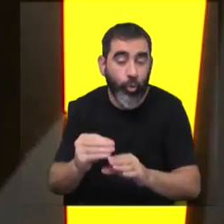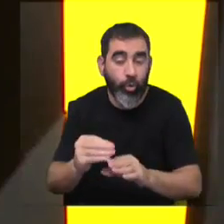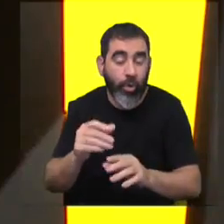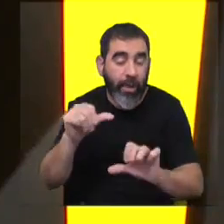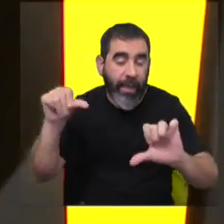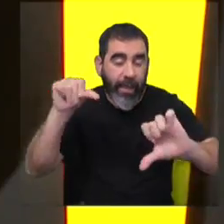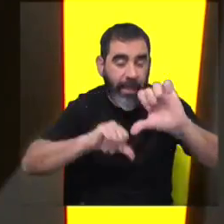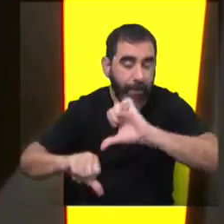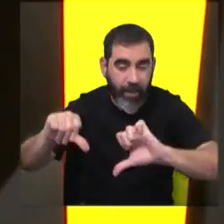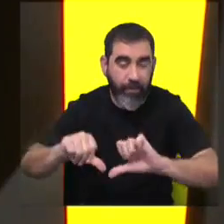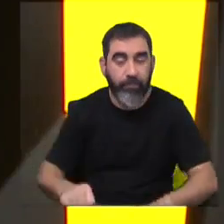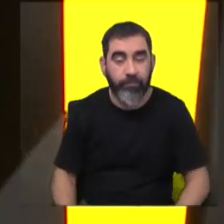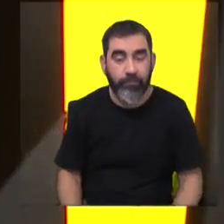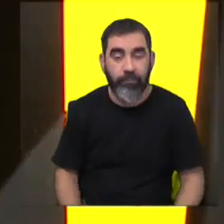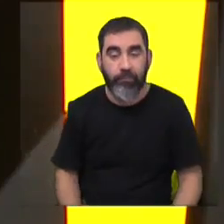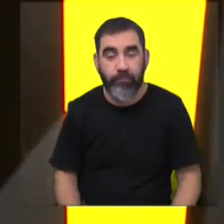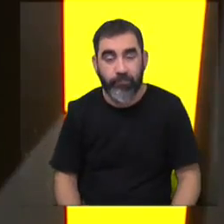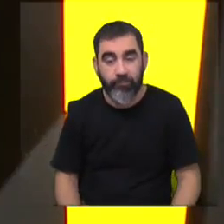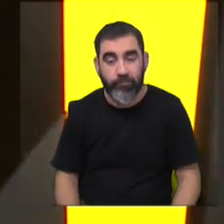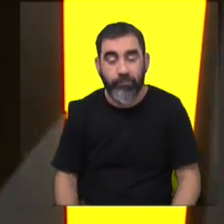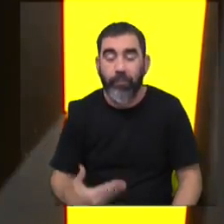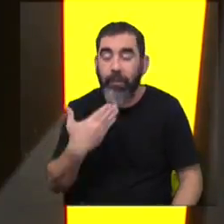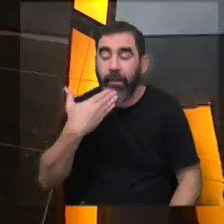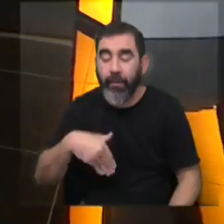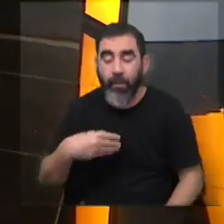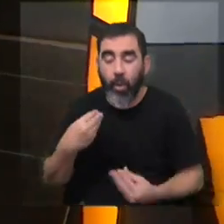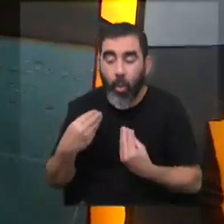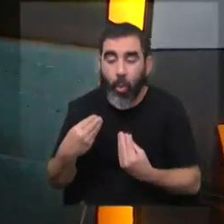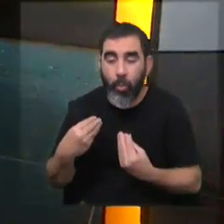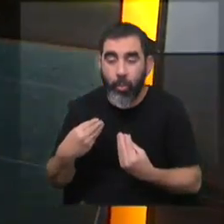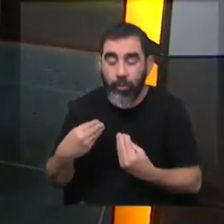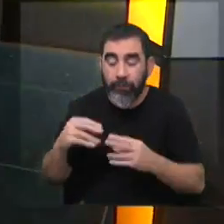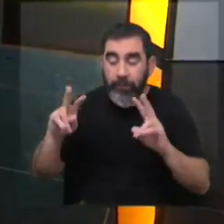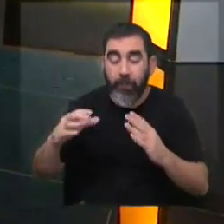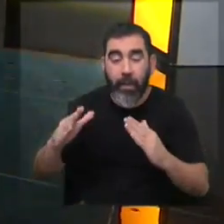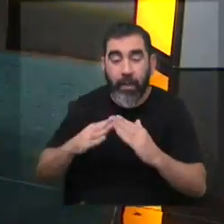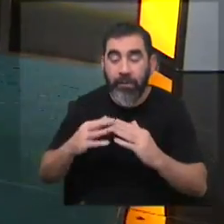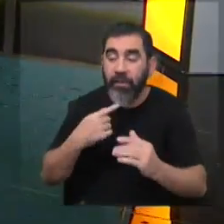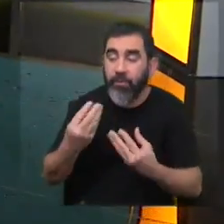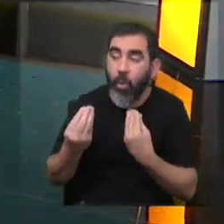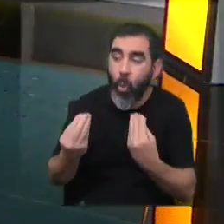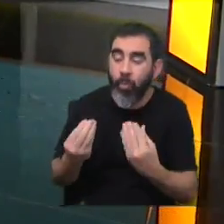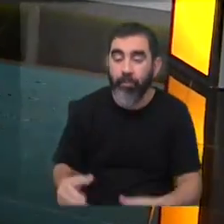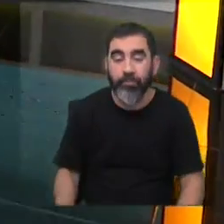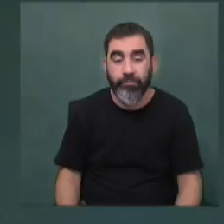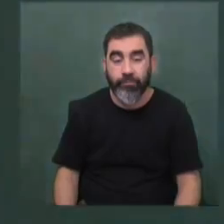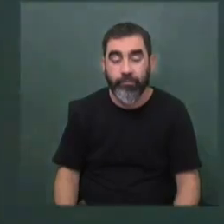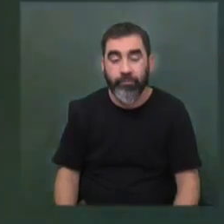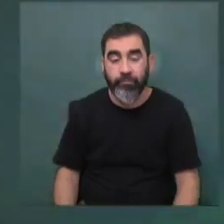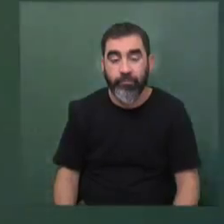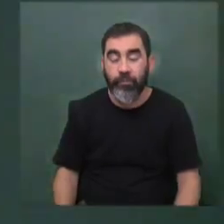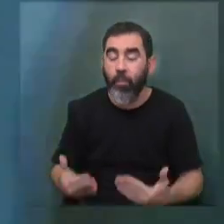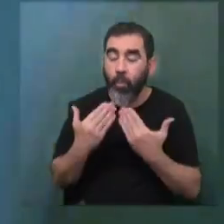química. Entonces, bueno, acá por lo menos entendemos cómo es esto de lo que tenemos en casa, cómo funciona a nivel de ciencia. Excelente. Bueno, Daniela,